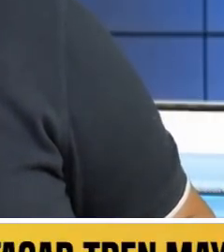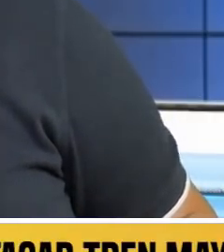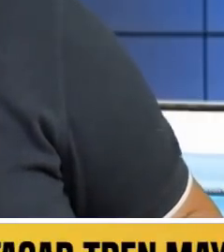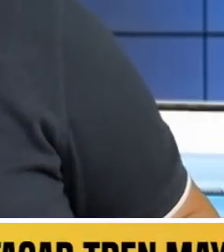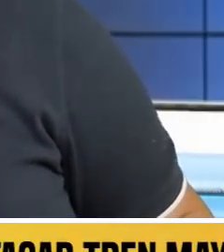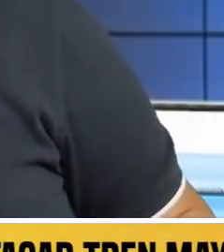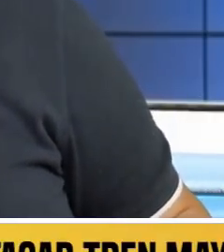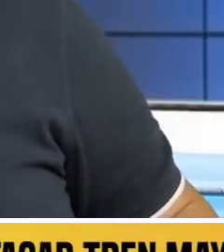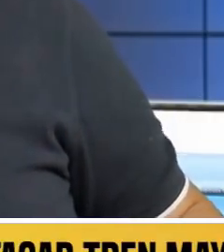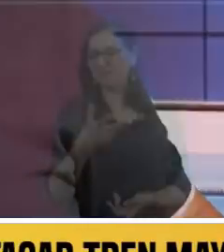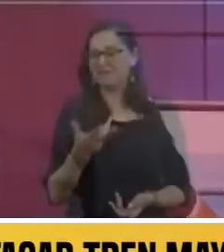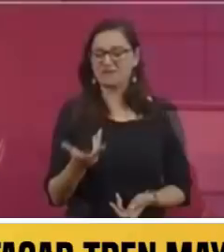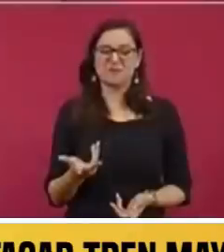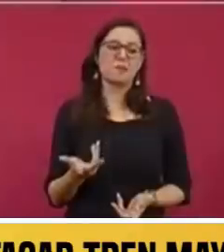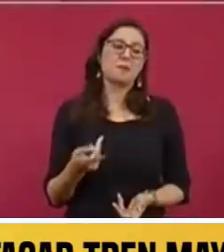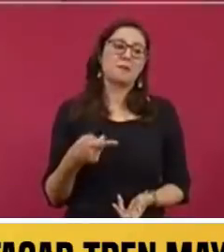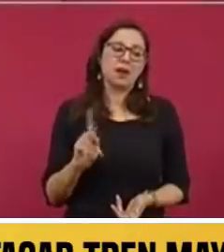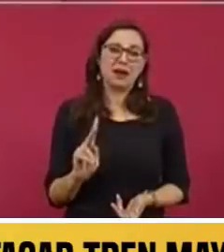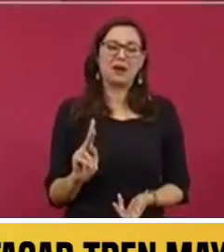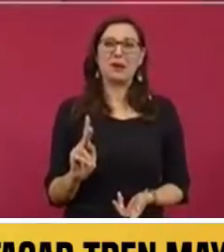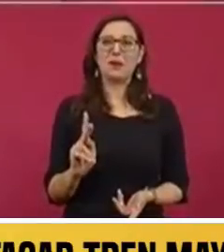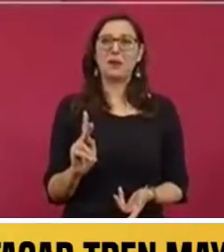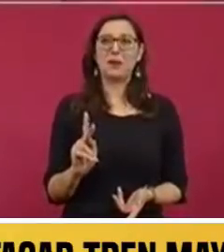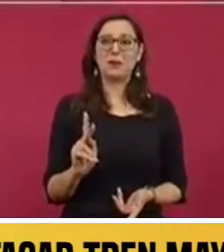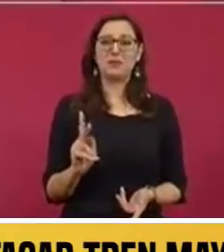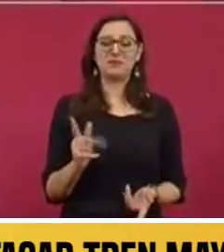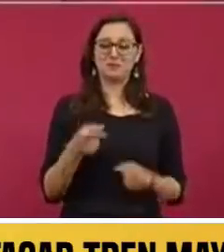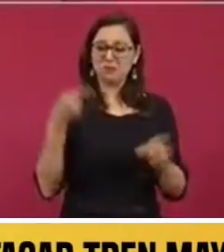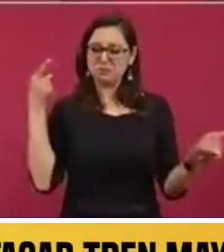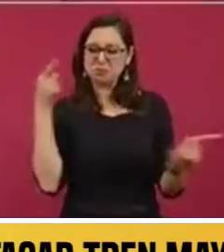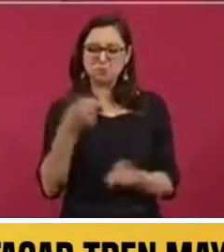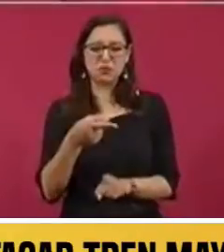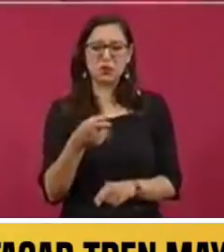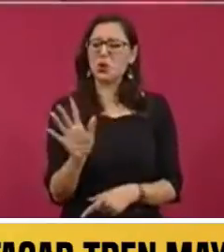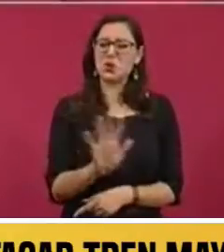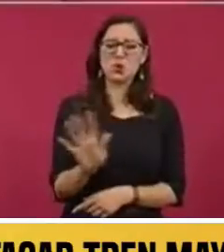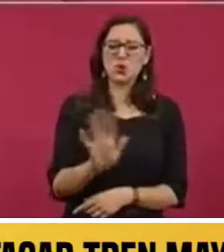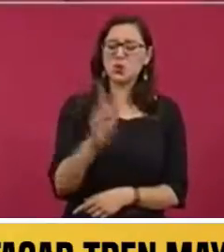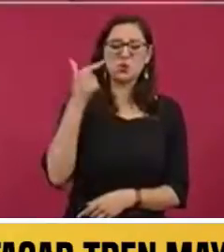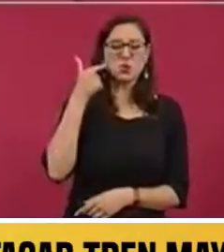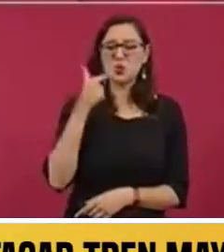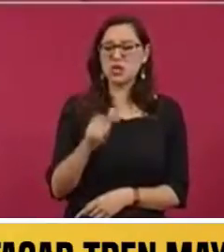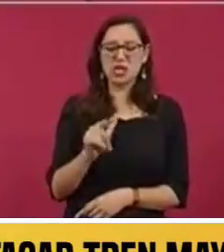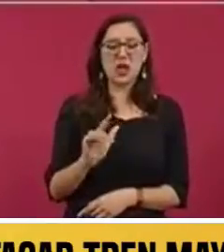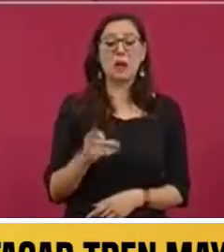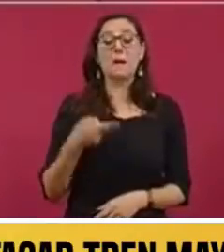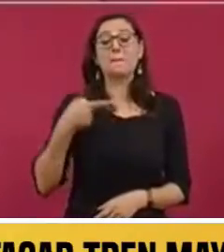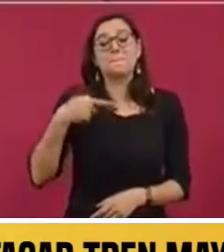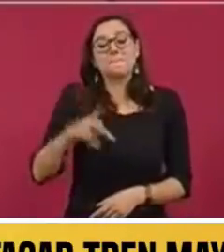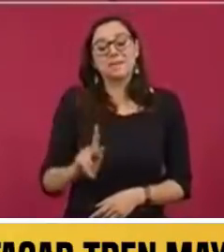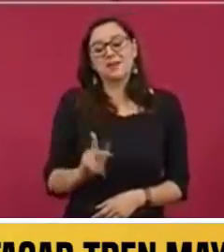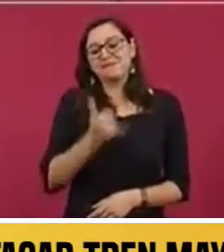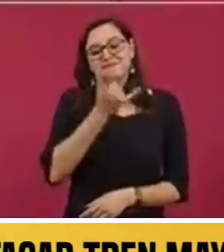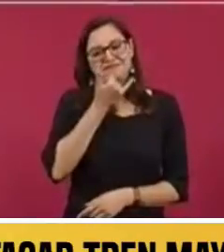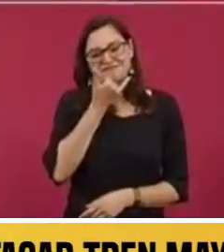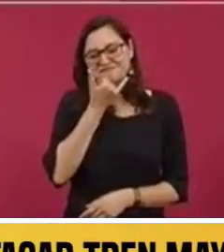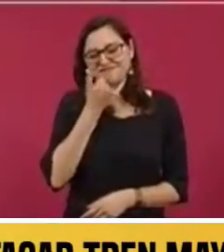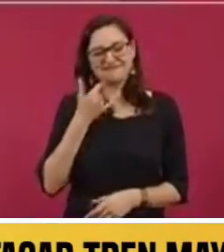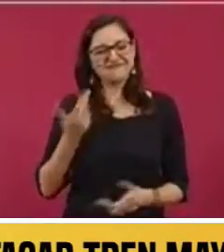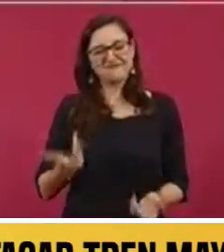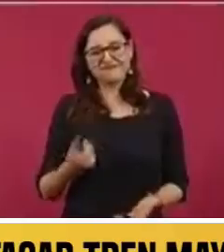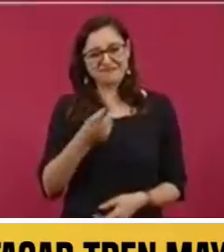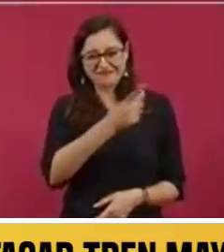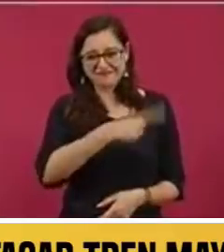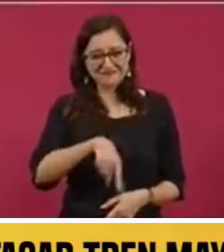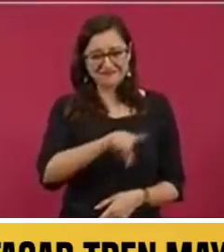por lo que fueron. Vamos a ver. No quiero ofenderlos tampoco, pero no siento que